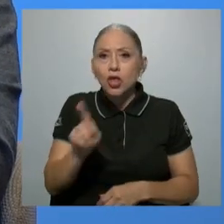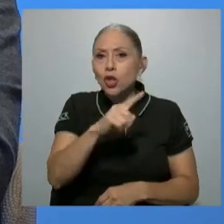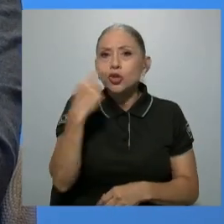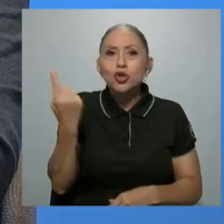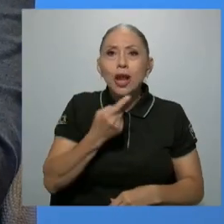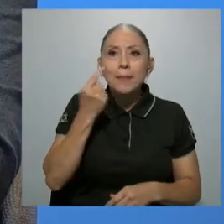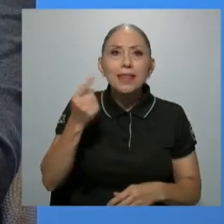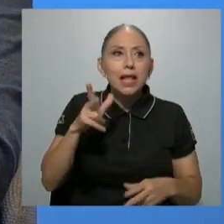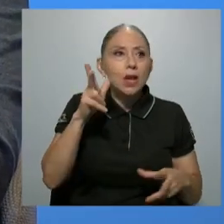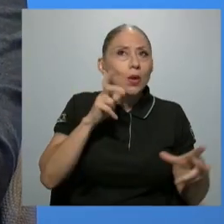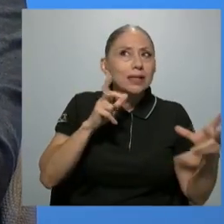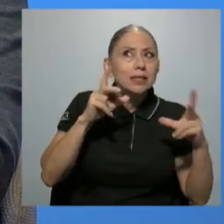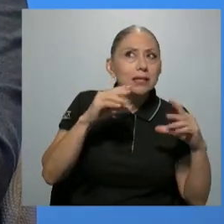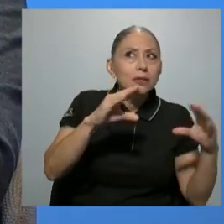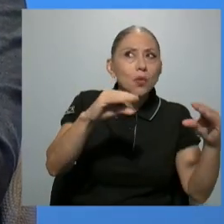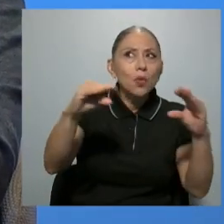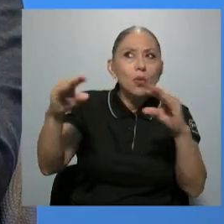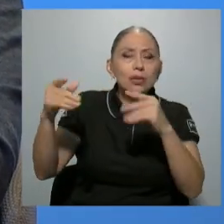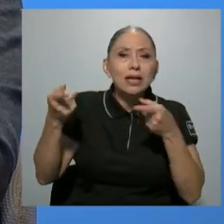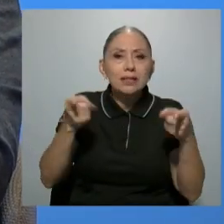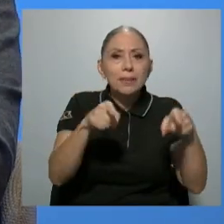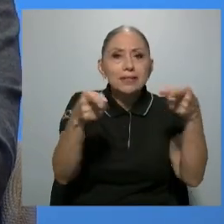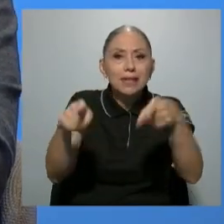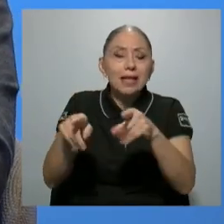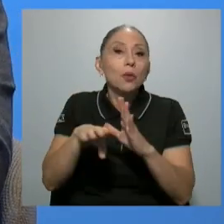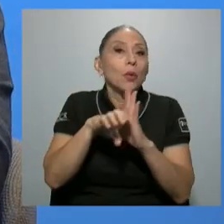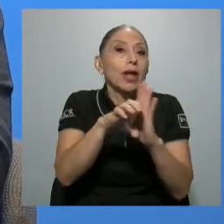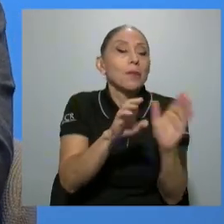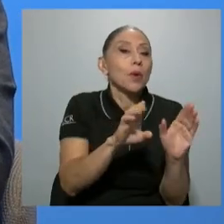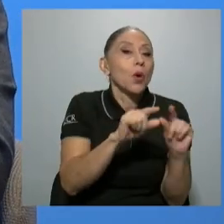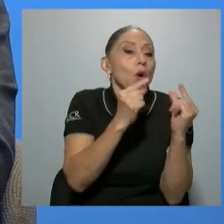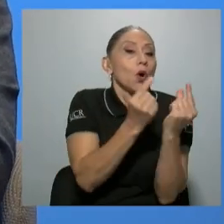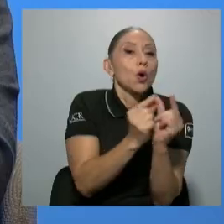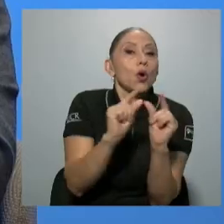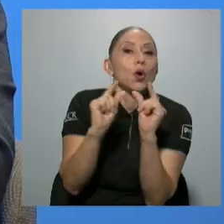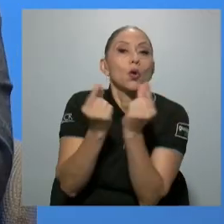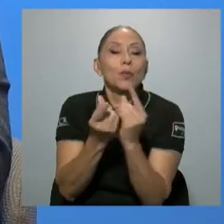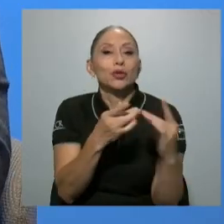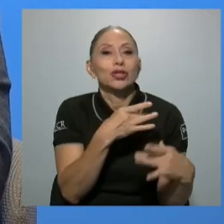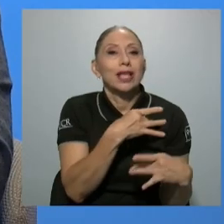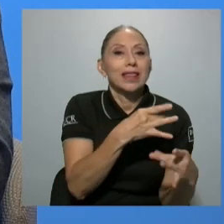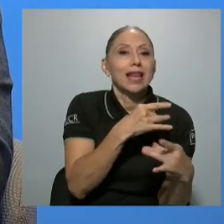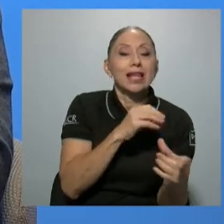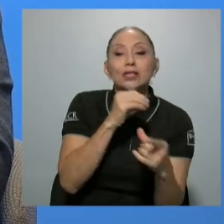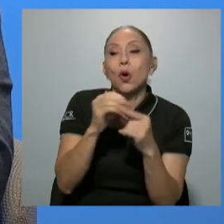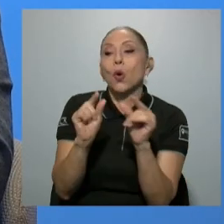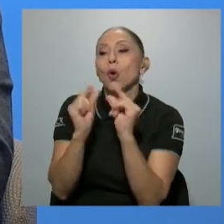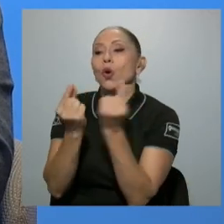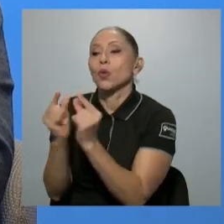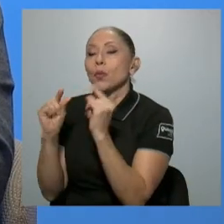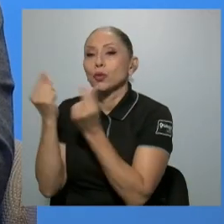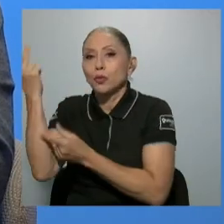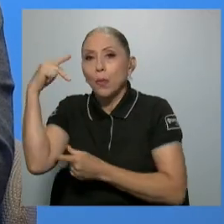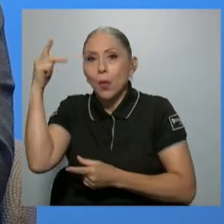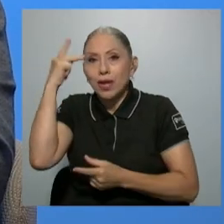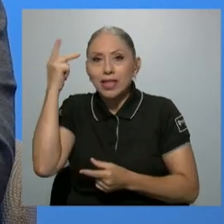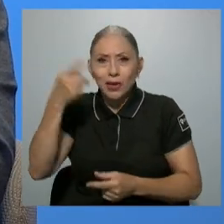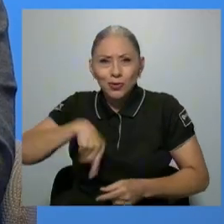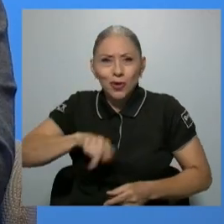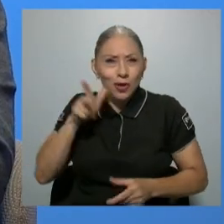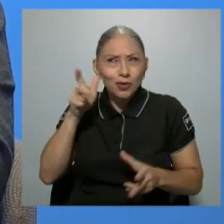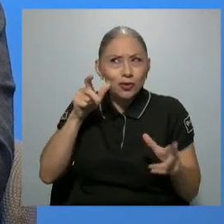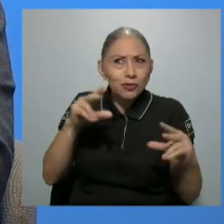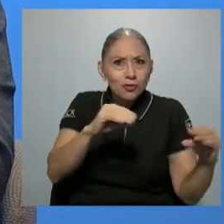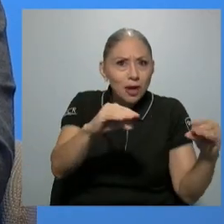ruido, ya sea de las discusiones entre grupos de interés o ruidos políticos, ¿verdad? En realidad yo creo que los